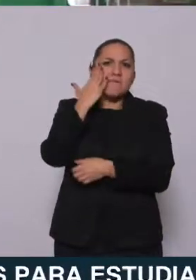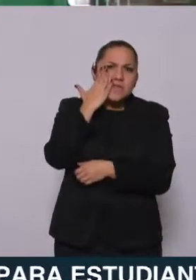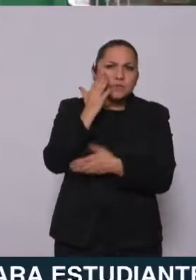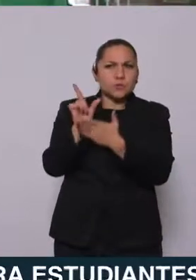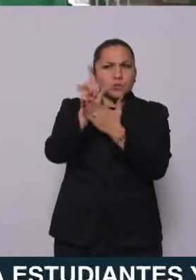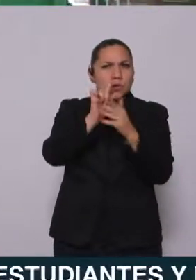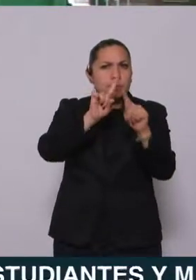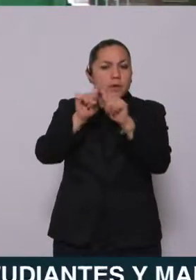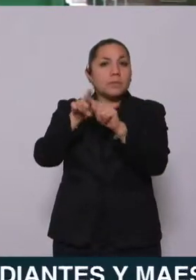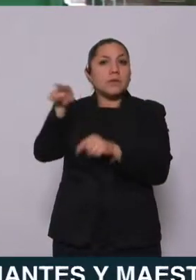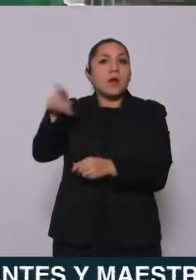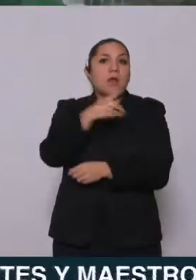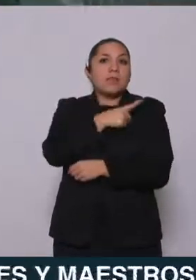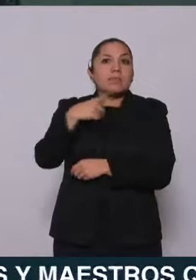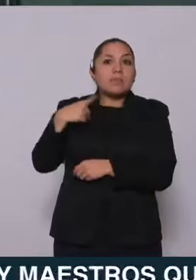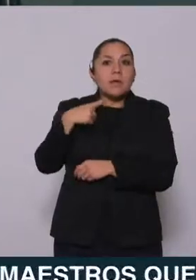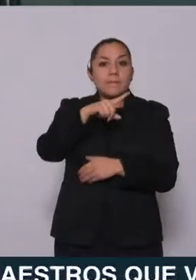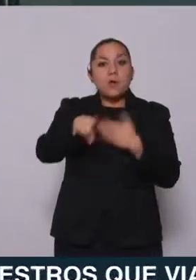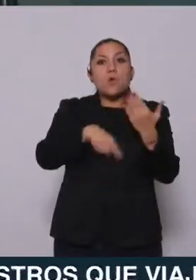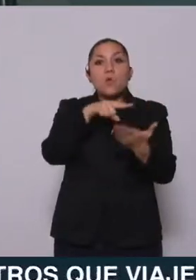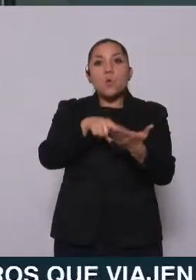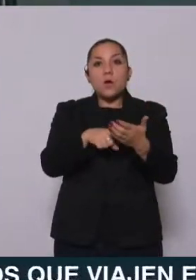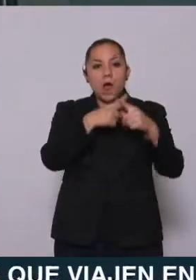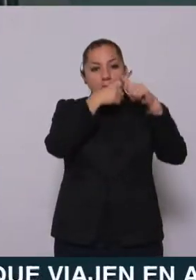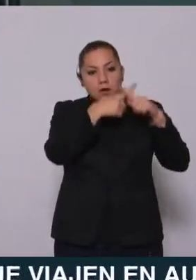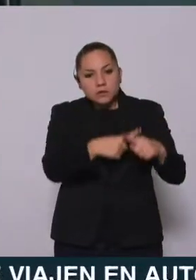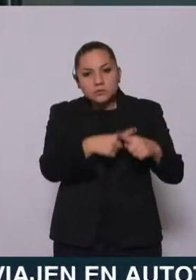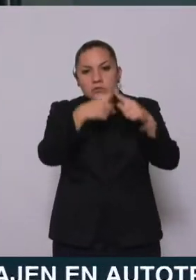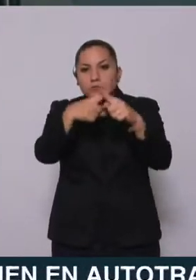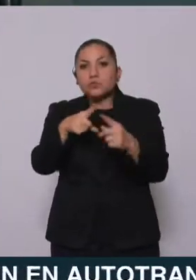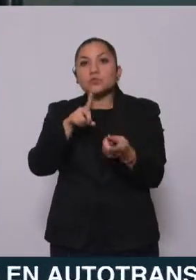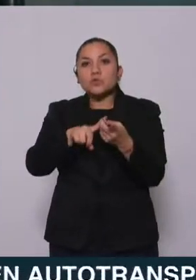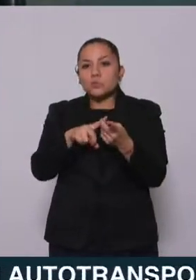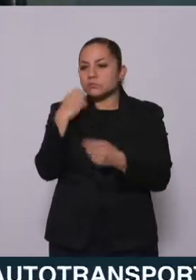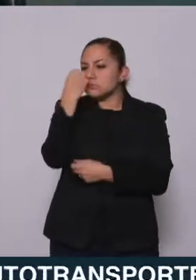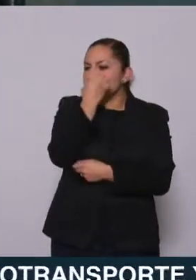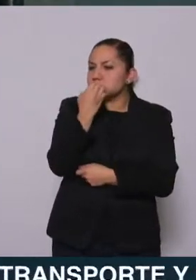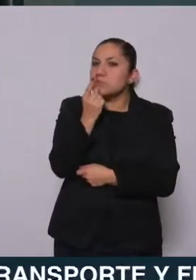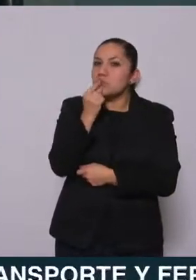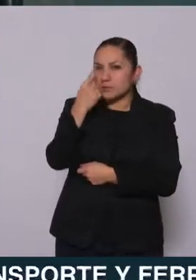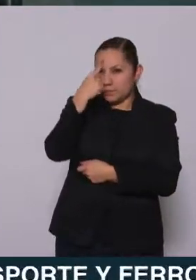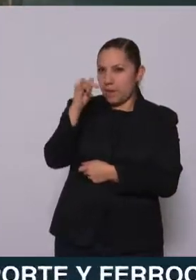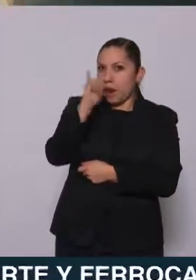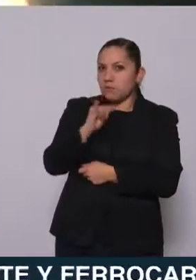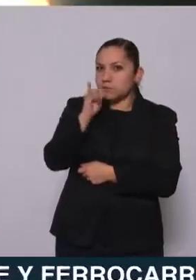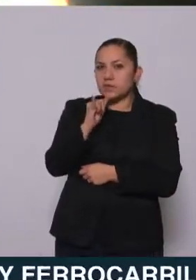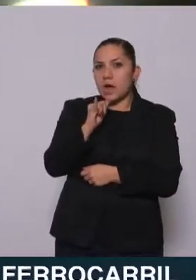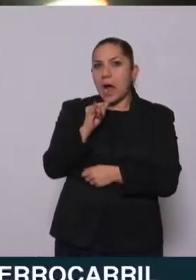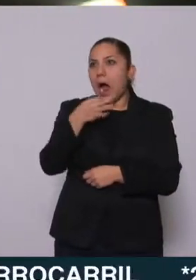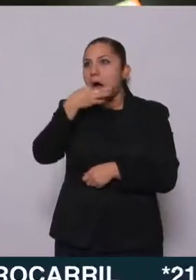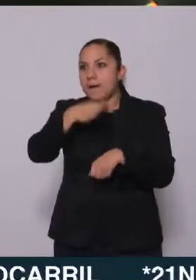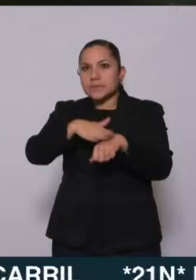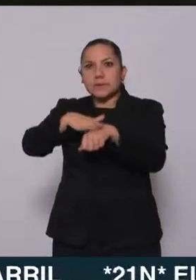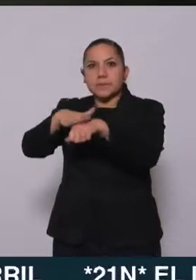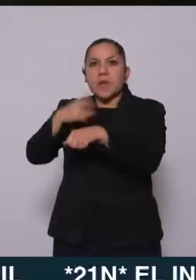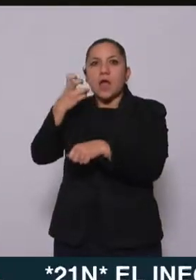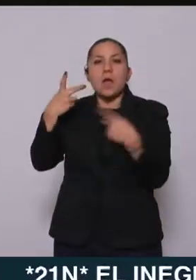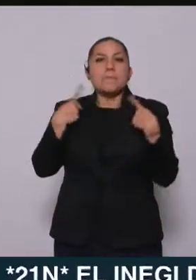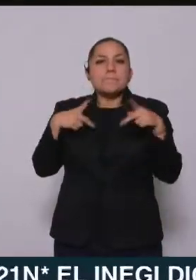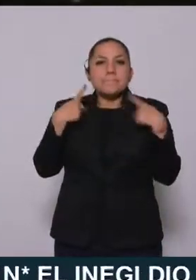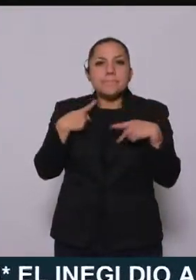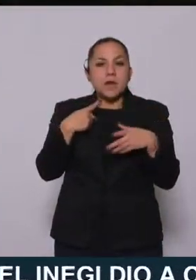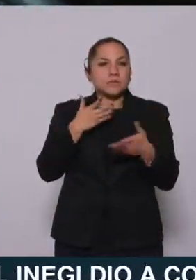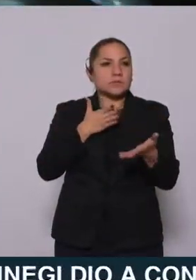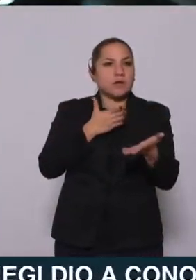compartir la ubicación de los puntos de revisión del alcoholímetro. Agregó que en lo que va del año se han registrado poco más de 10,000 personas que ingresaron al Torito, de los